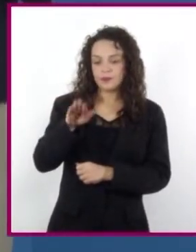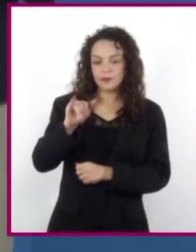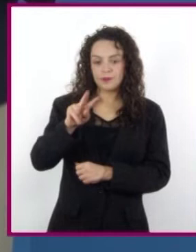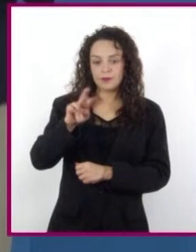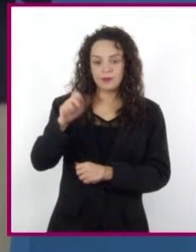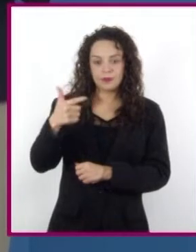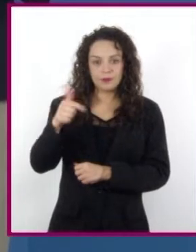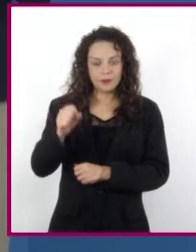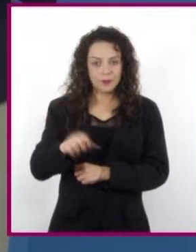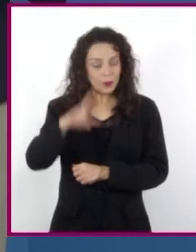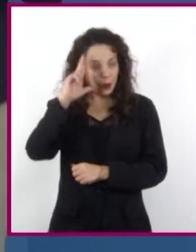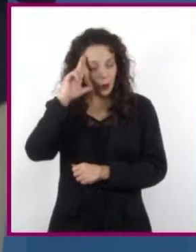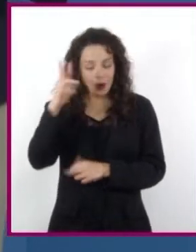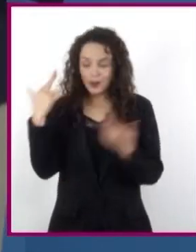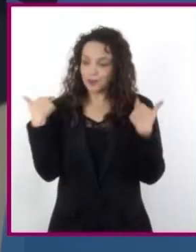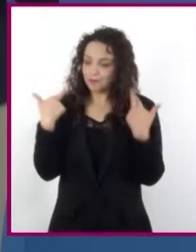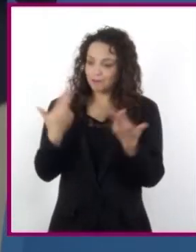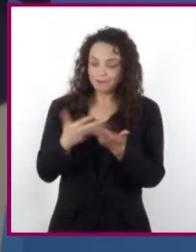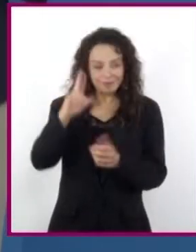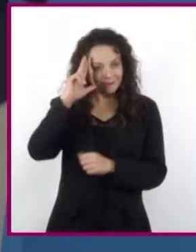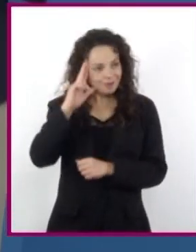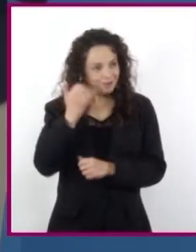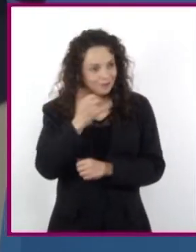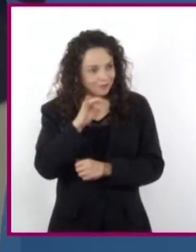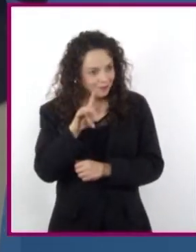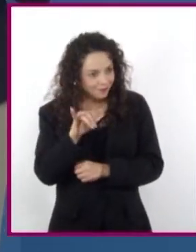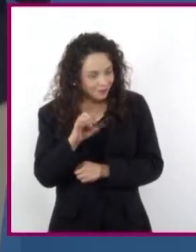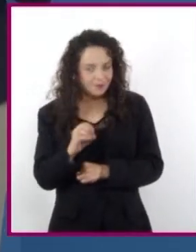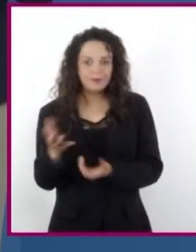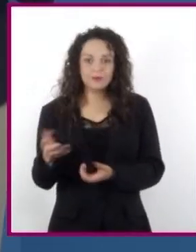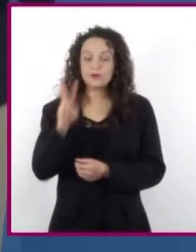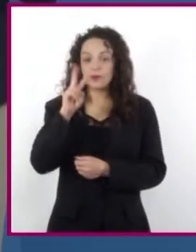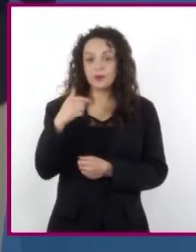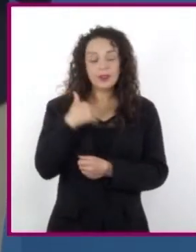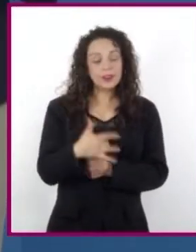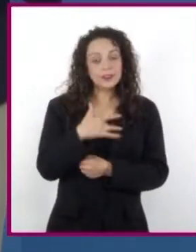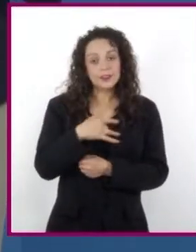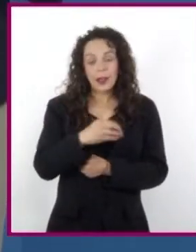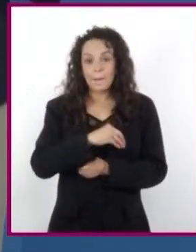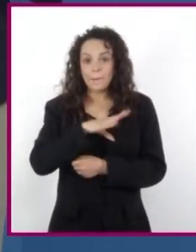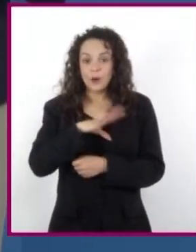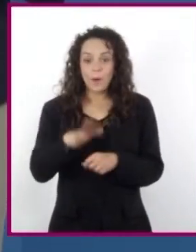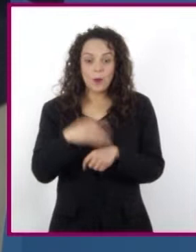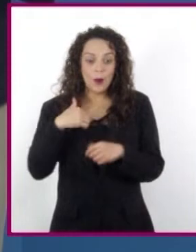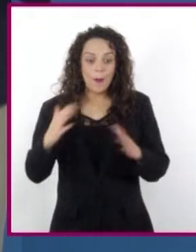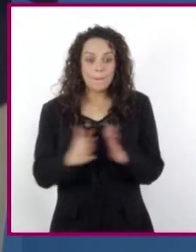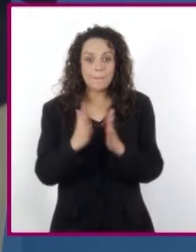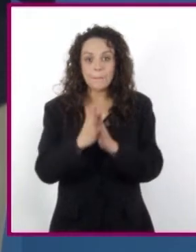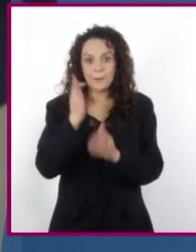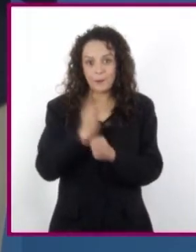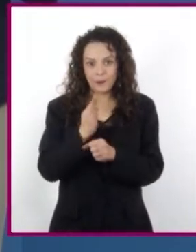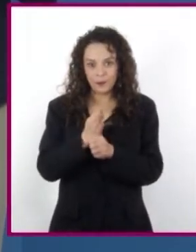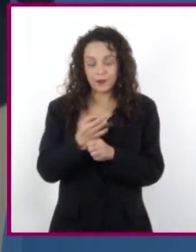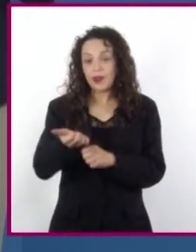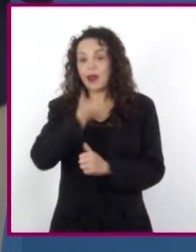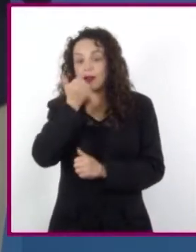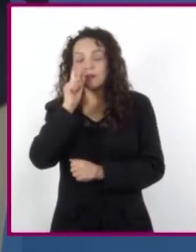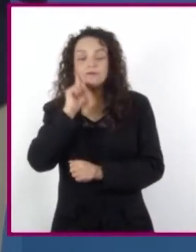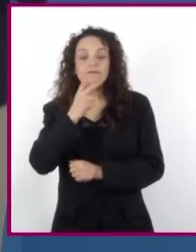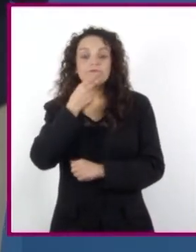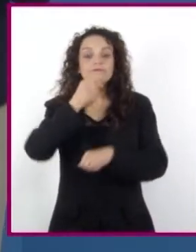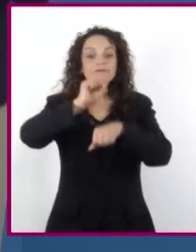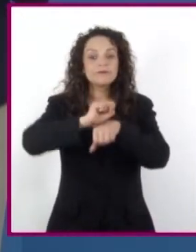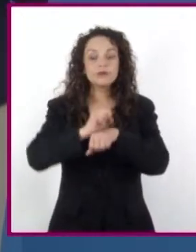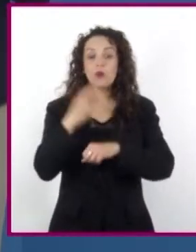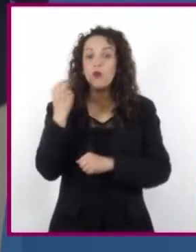maestro Julio. Me siento muy emocionada por participar en esta sesión. Alumnas y alumnos de secundaria, es un gusto